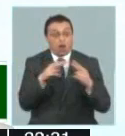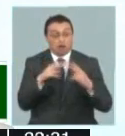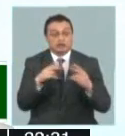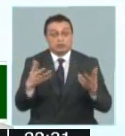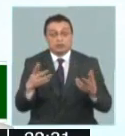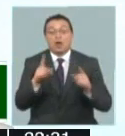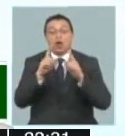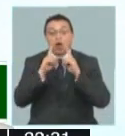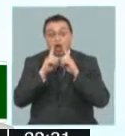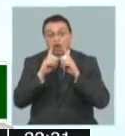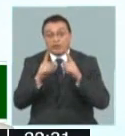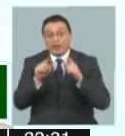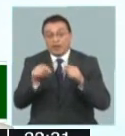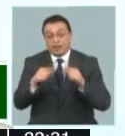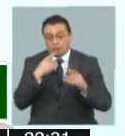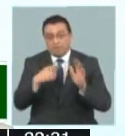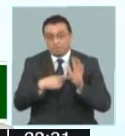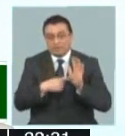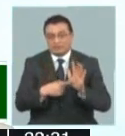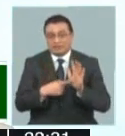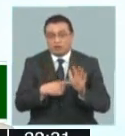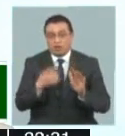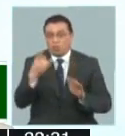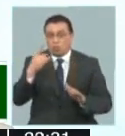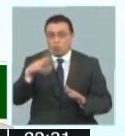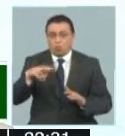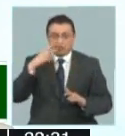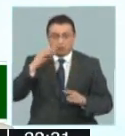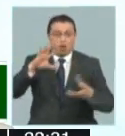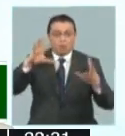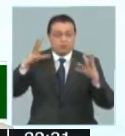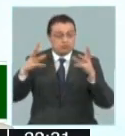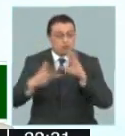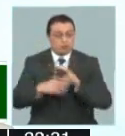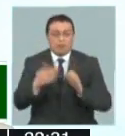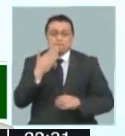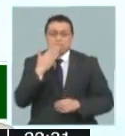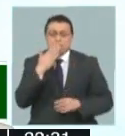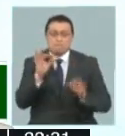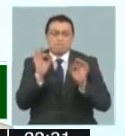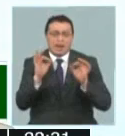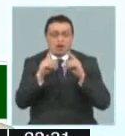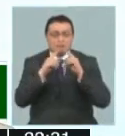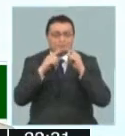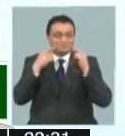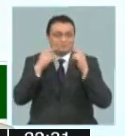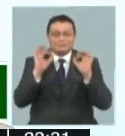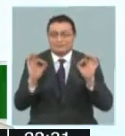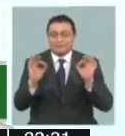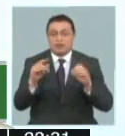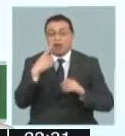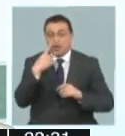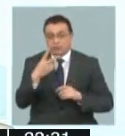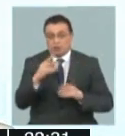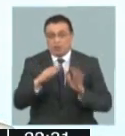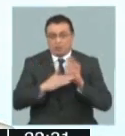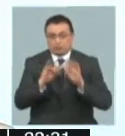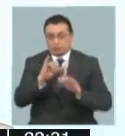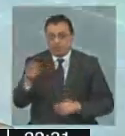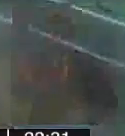hotel que nos va a presentar Mauro, que es un hotel único en el mundo con las mejores sonrisas en el servicio. Vamos a una pausa y